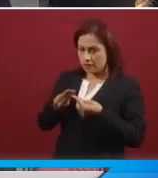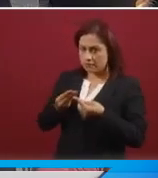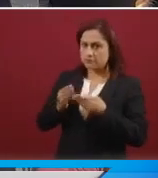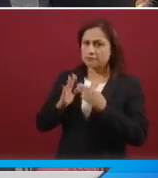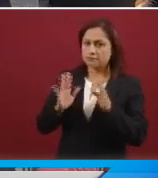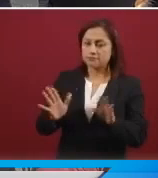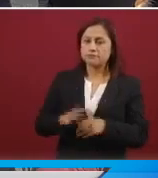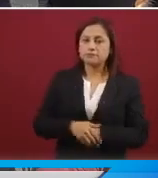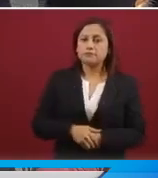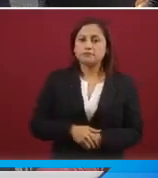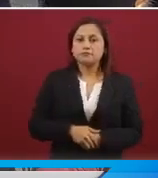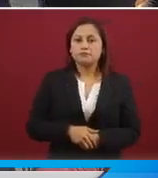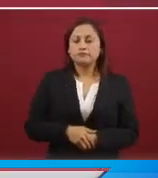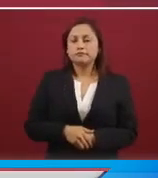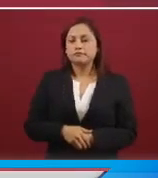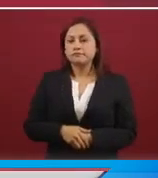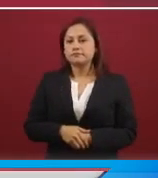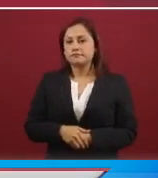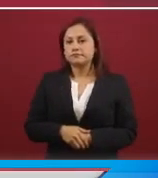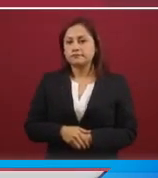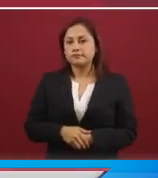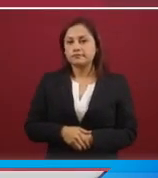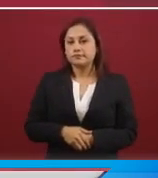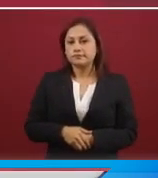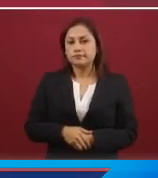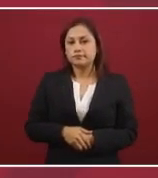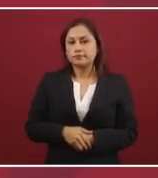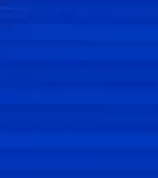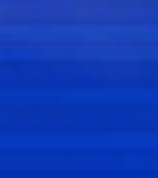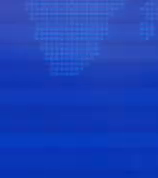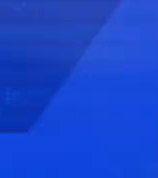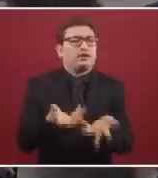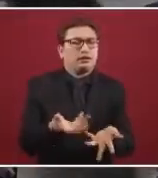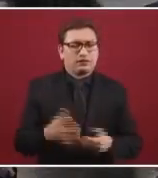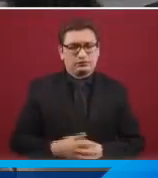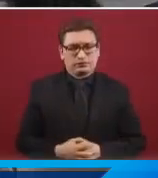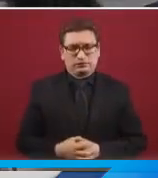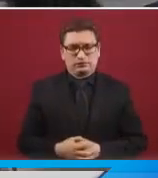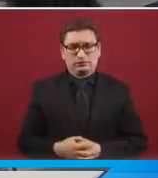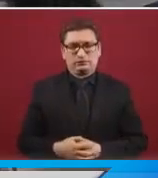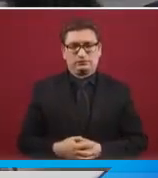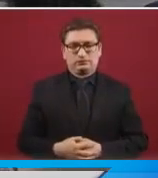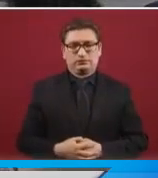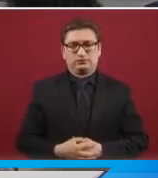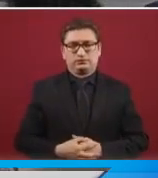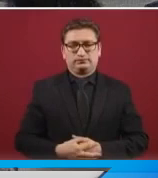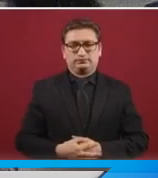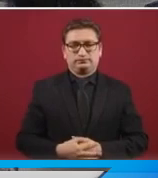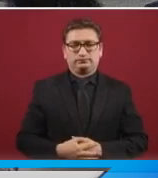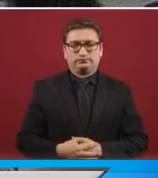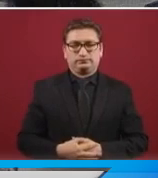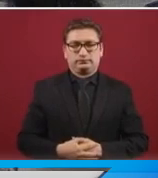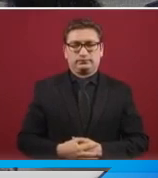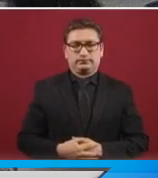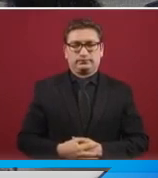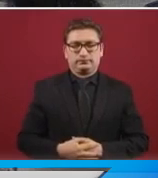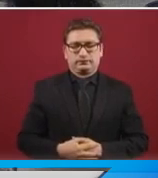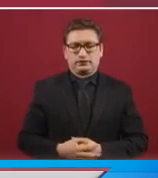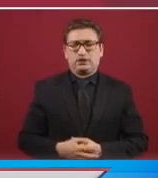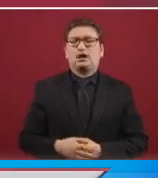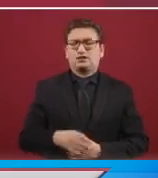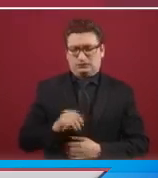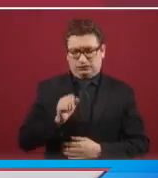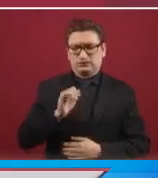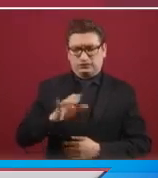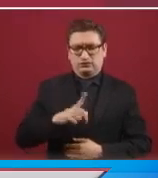el juicio por la contaminación de un río en Sonora por esta misma empresa. Plan B por sabotaje legal. Sí tenemos un plan